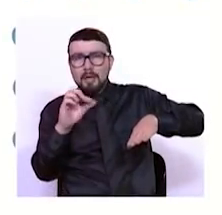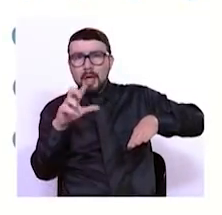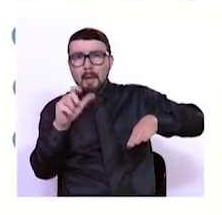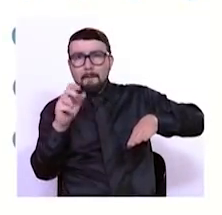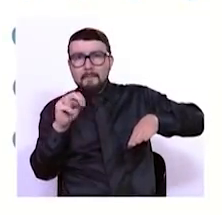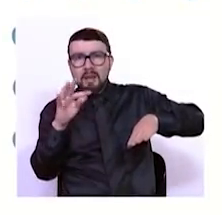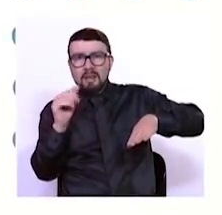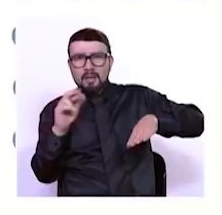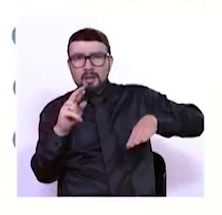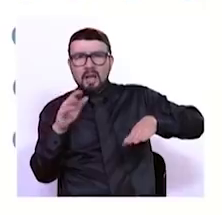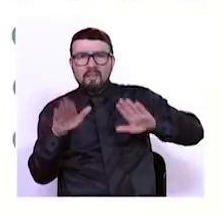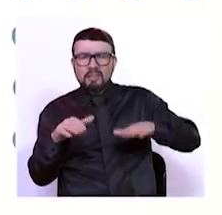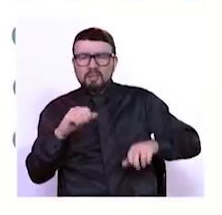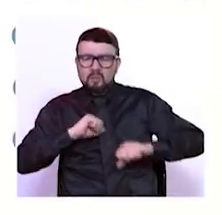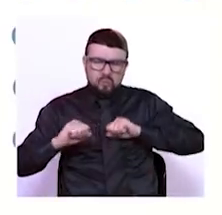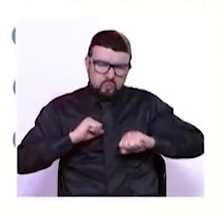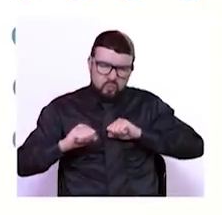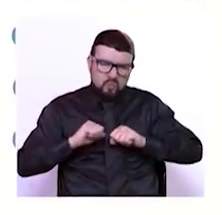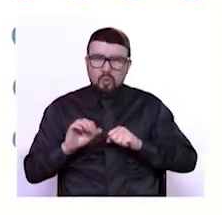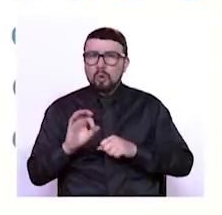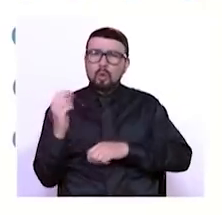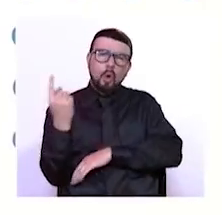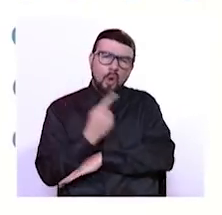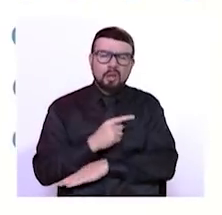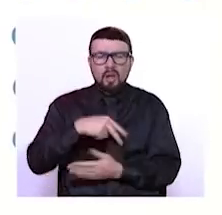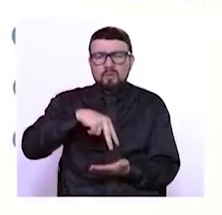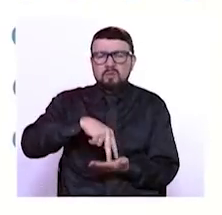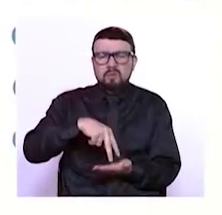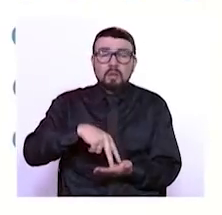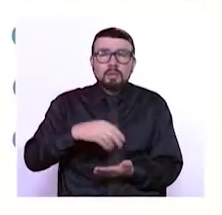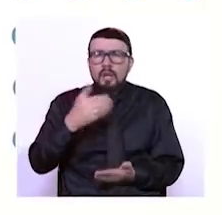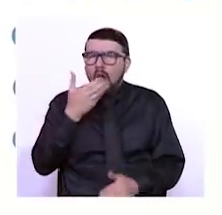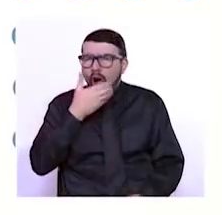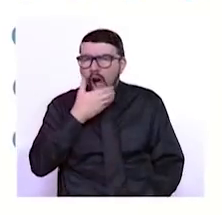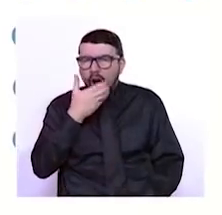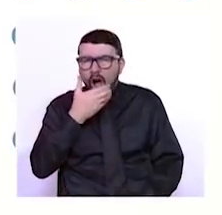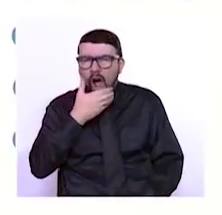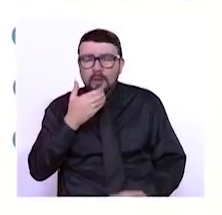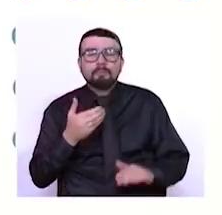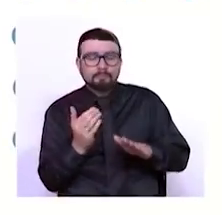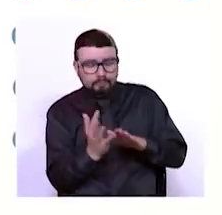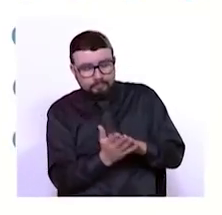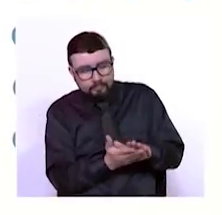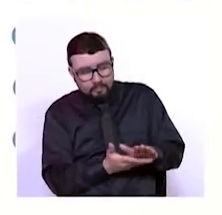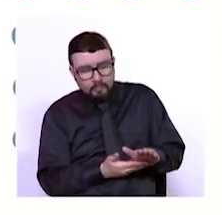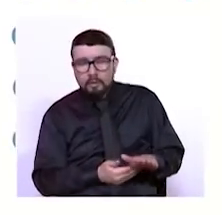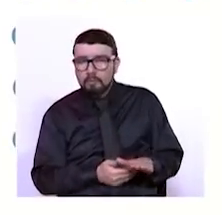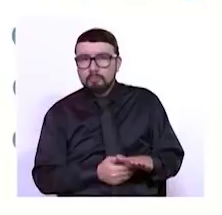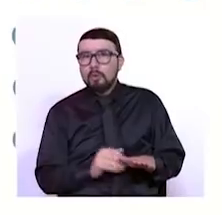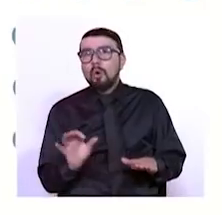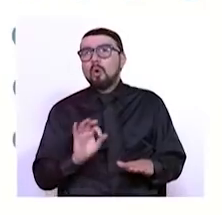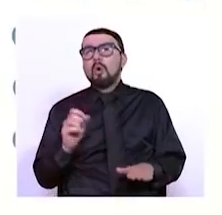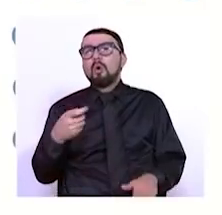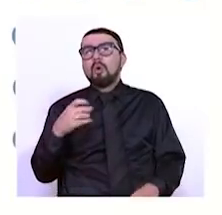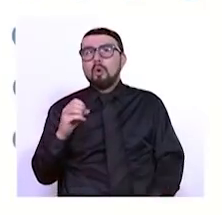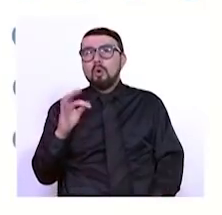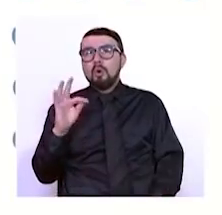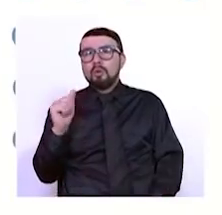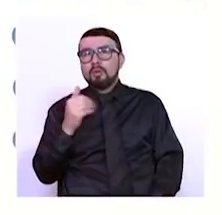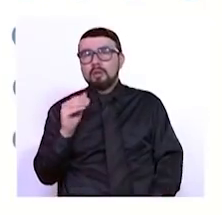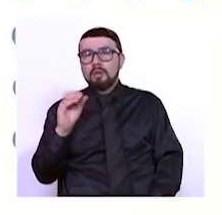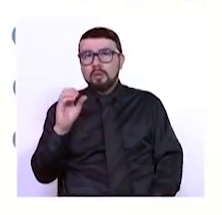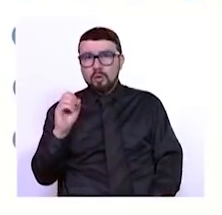por sobreejercicio, por mucho tiempo de pie, arde. También puede ser una gota uricosémica, una